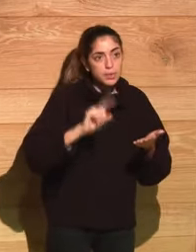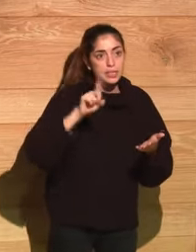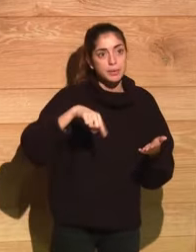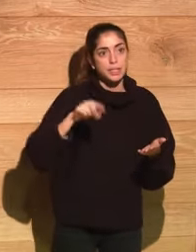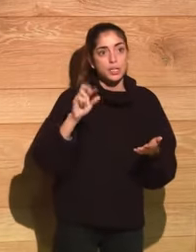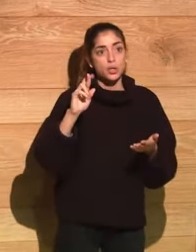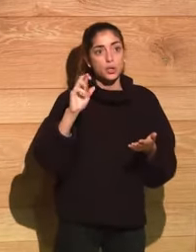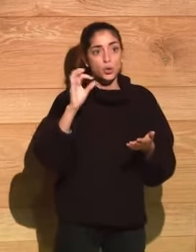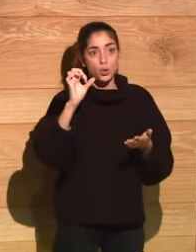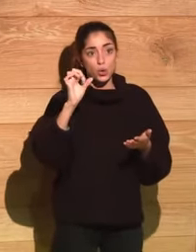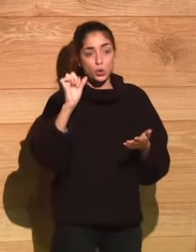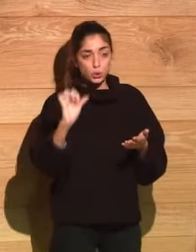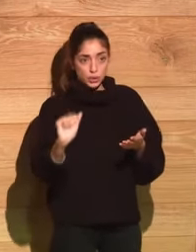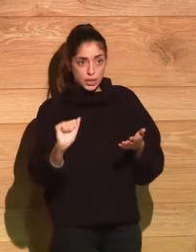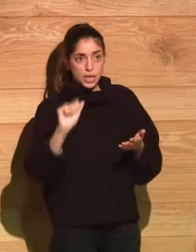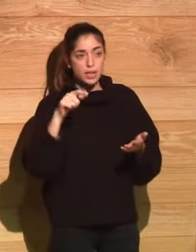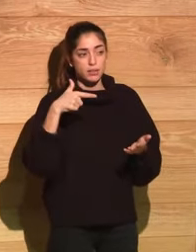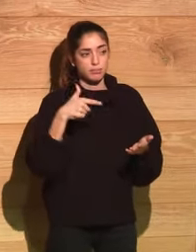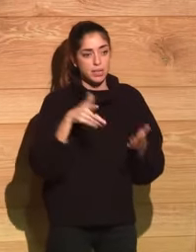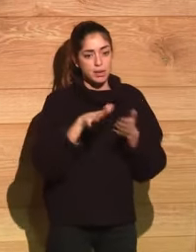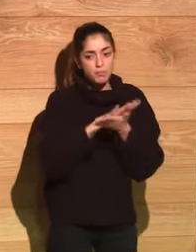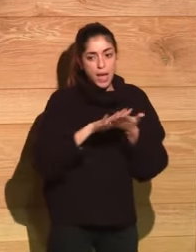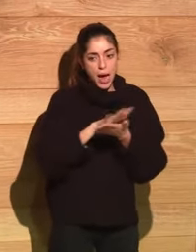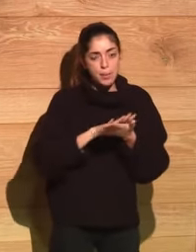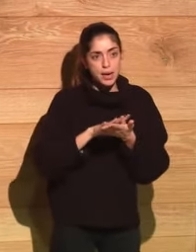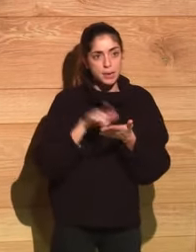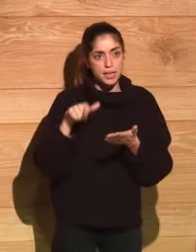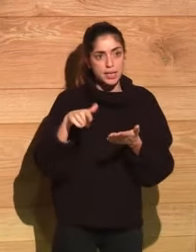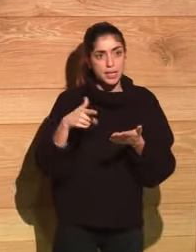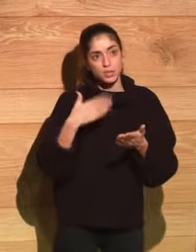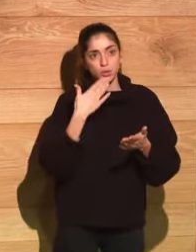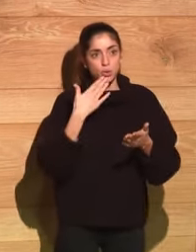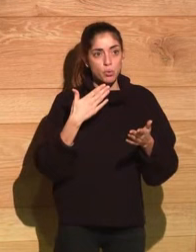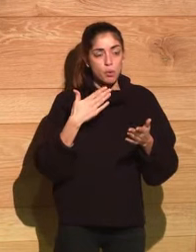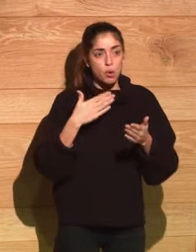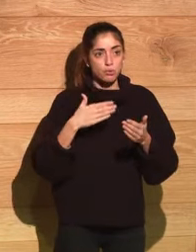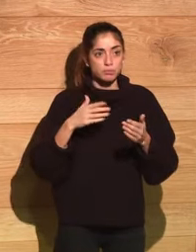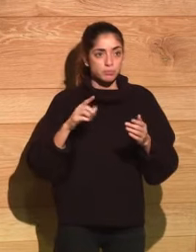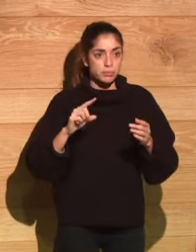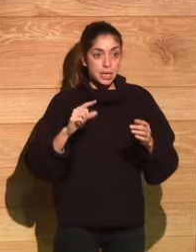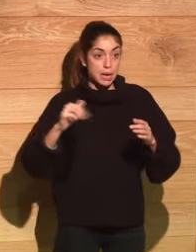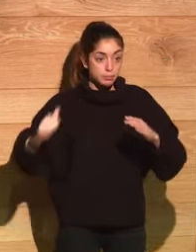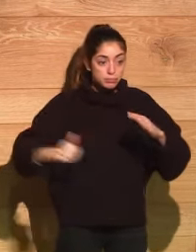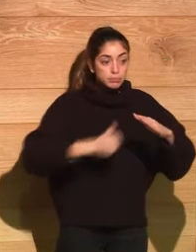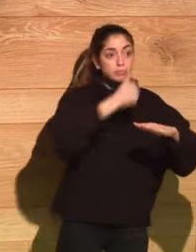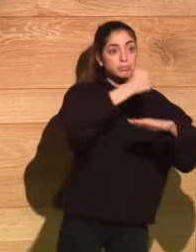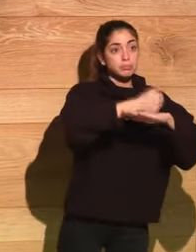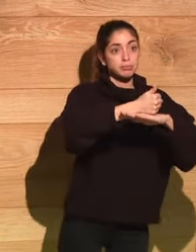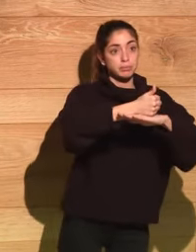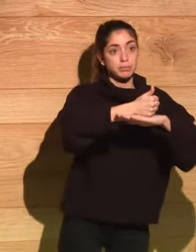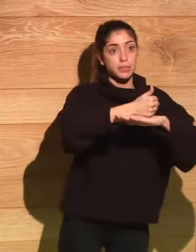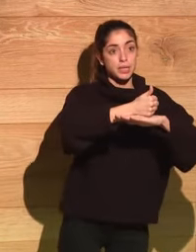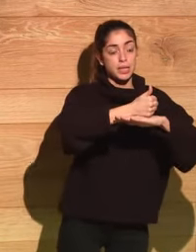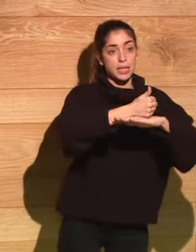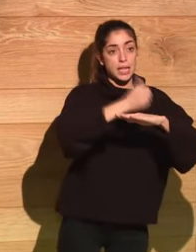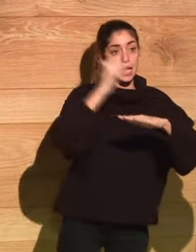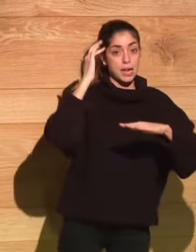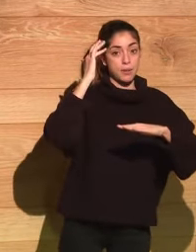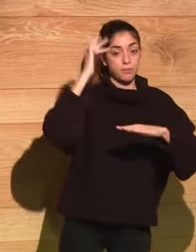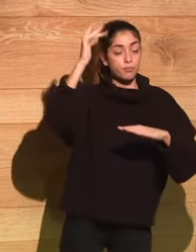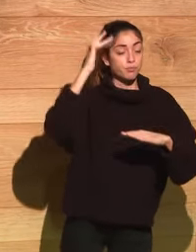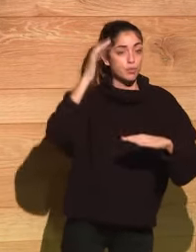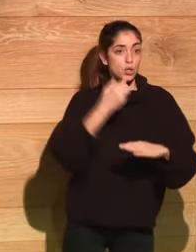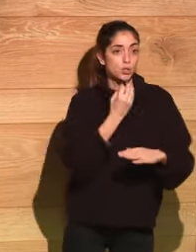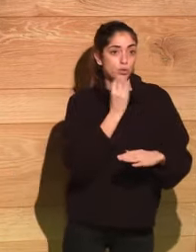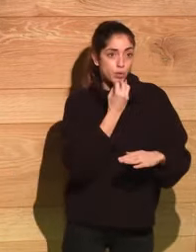Y de quien Rosa Chacel decía que era la casi la predecesora, ¿no?, del propio gran filósofo griego,